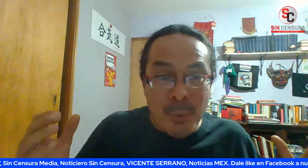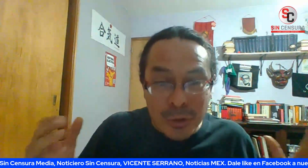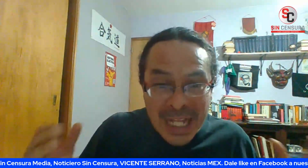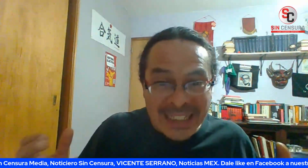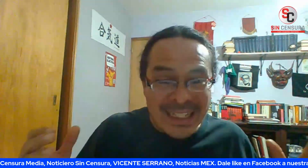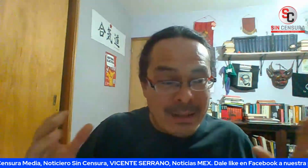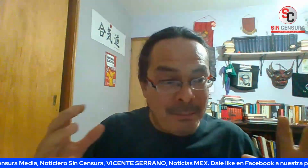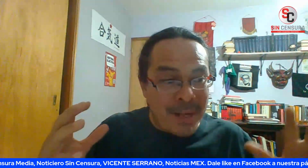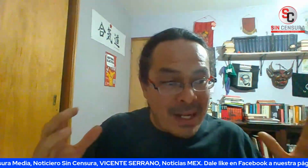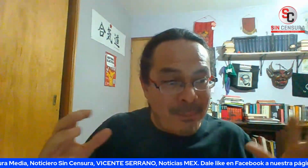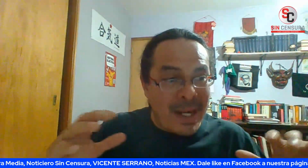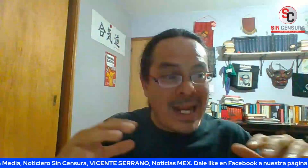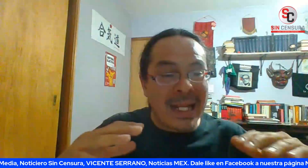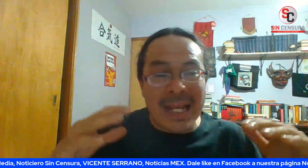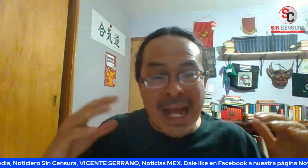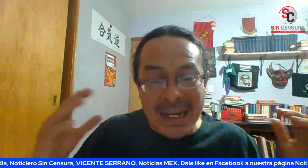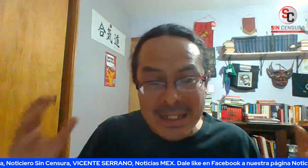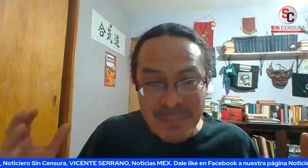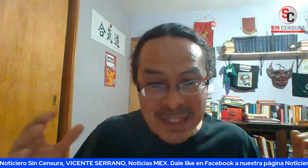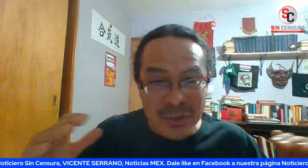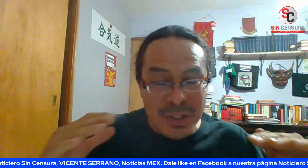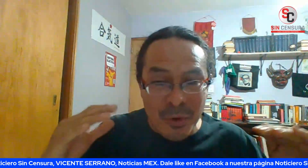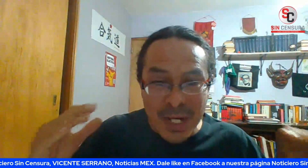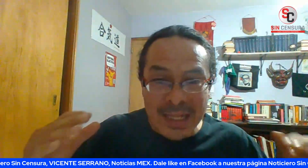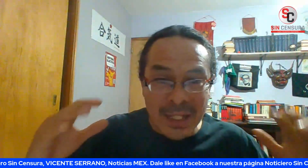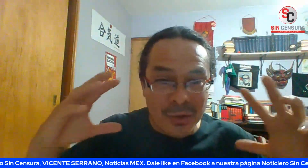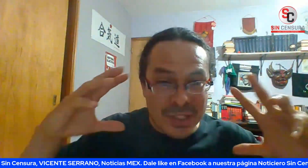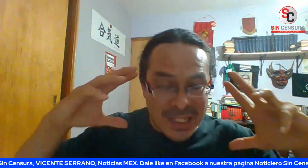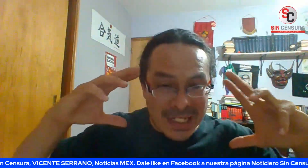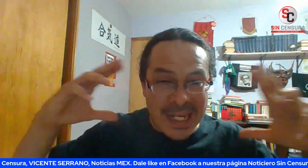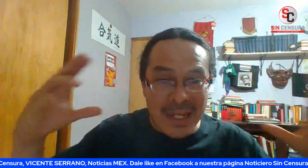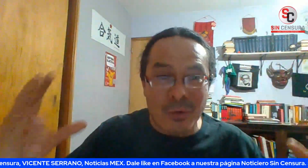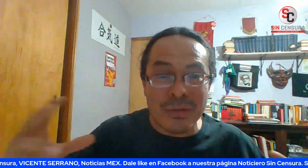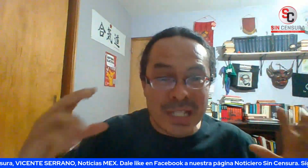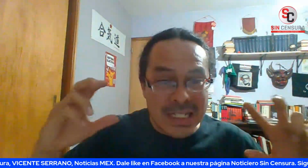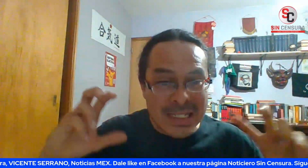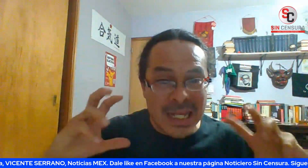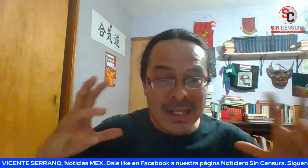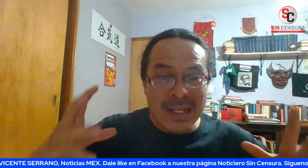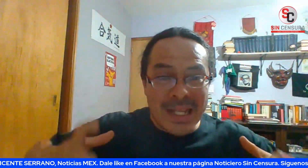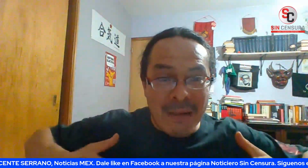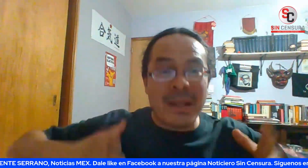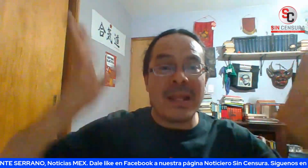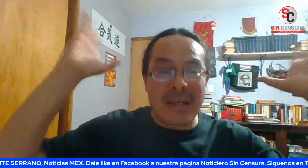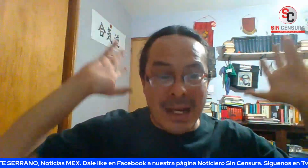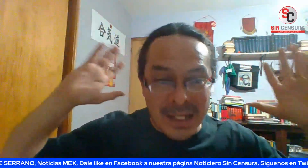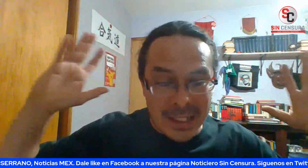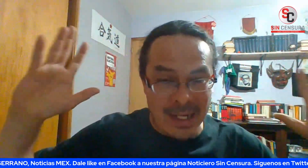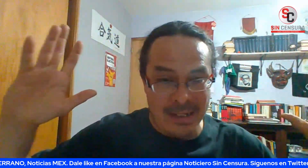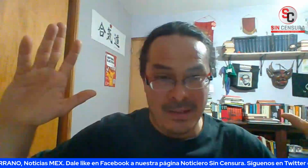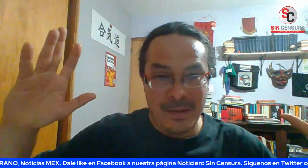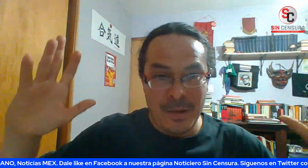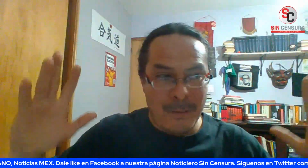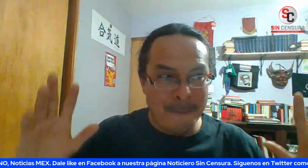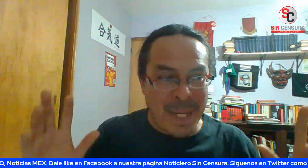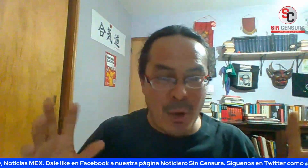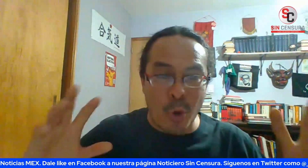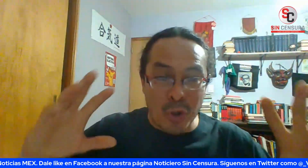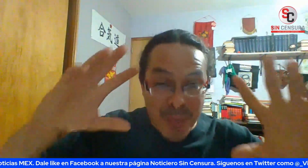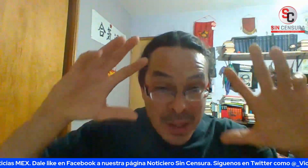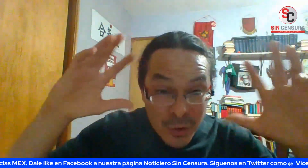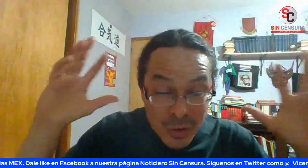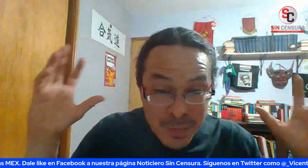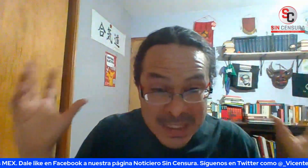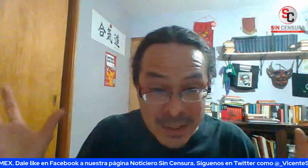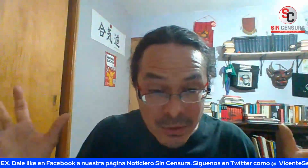papel importante para generar espacios democráticos y generar conciencia y abrir la crítica. Pero